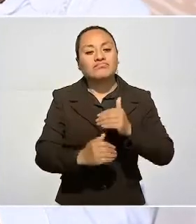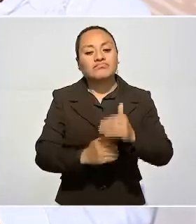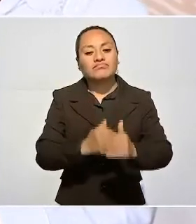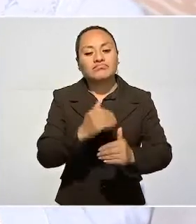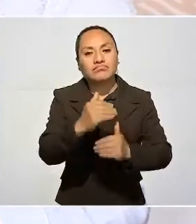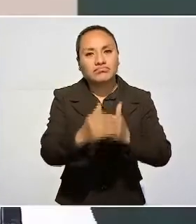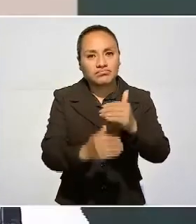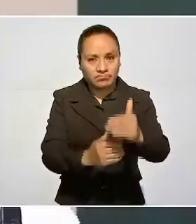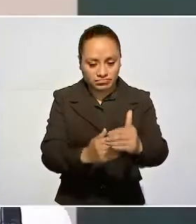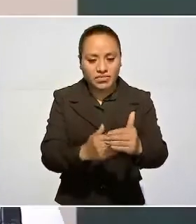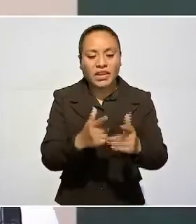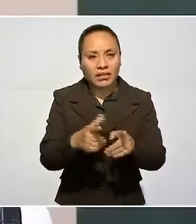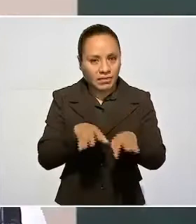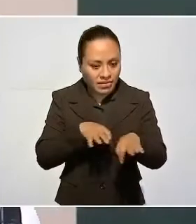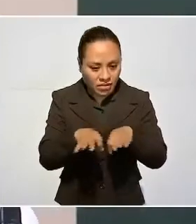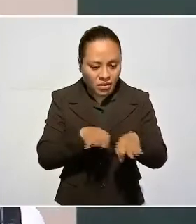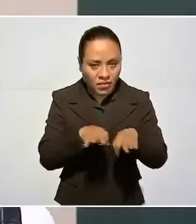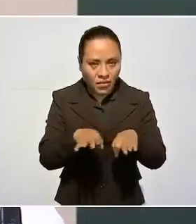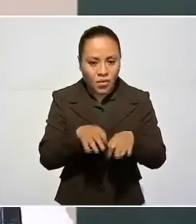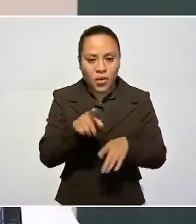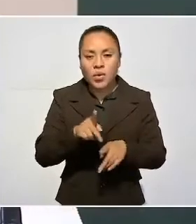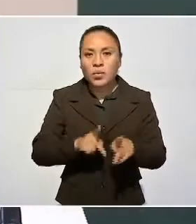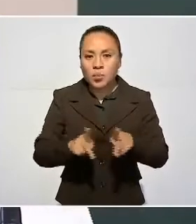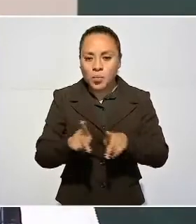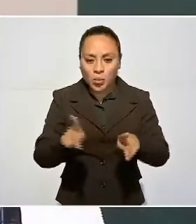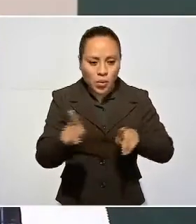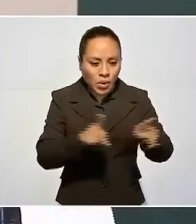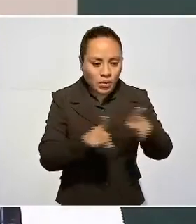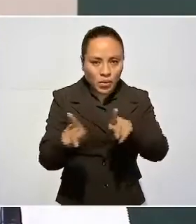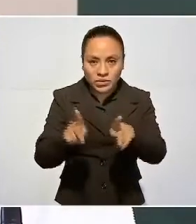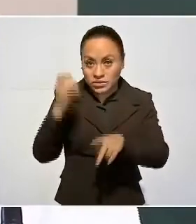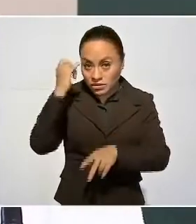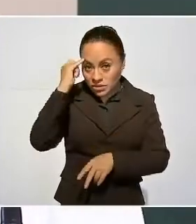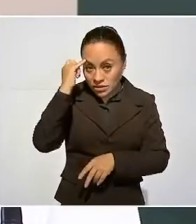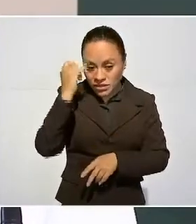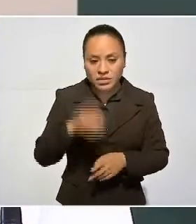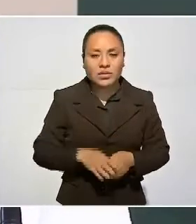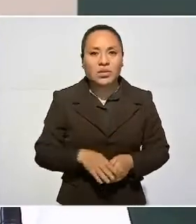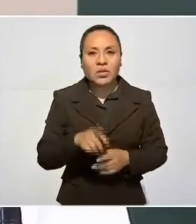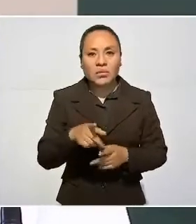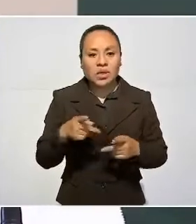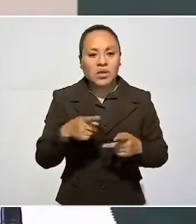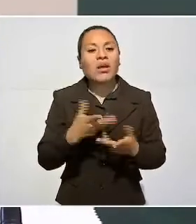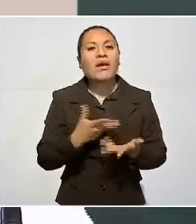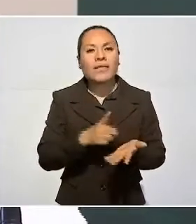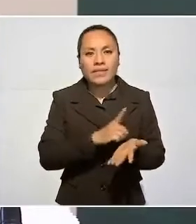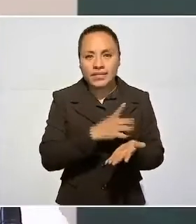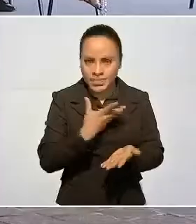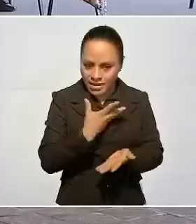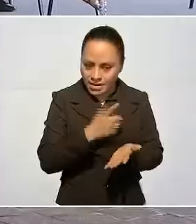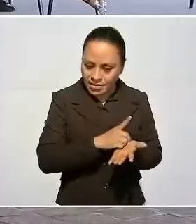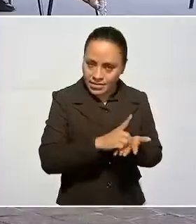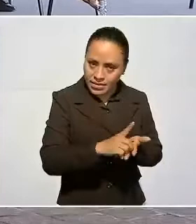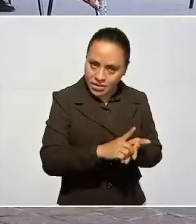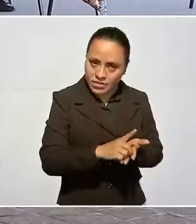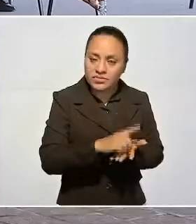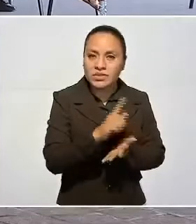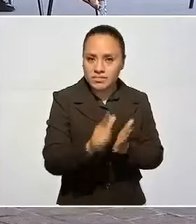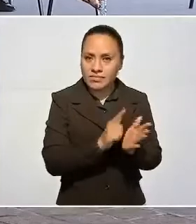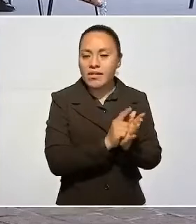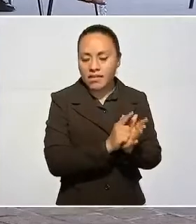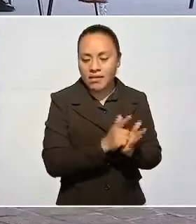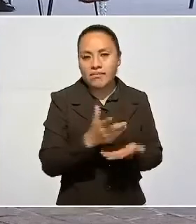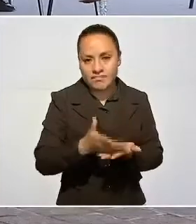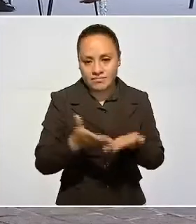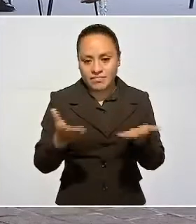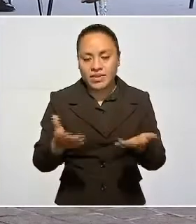en el reconocimiento de nuestros pueblos y comunidades indígenas como sujetos de derecho. Así ha quedado